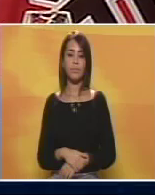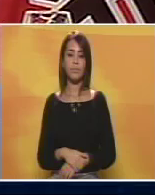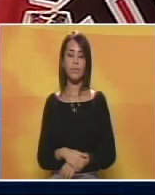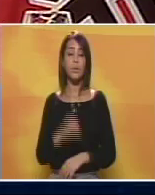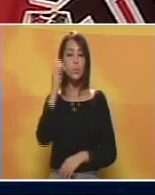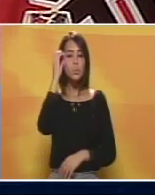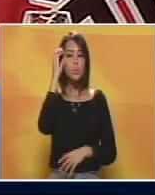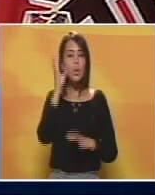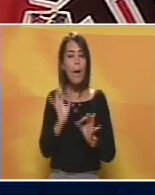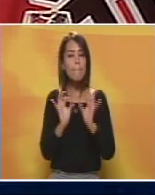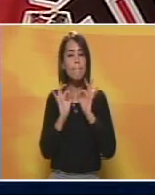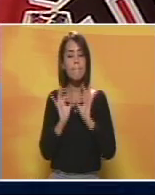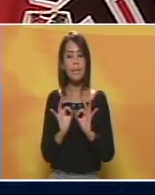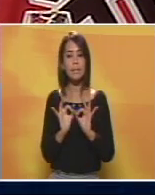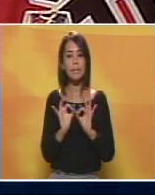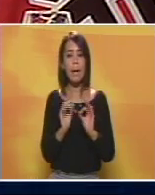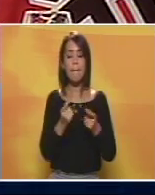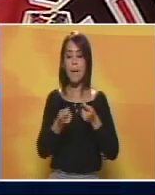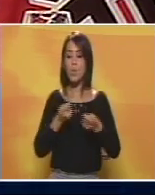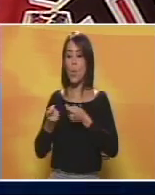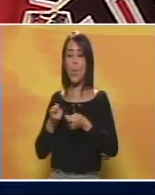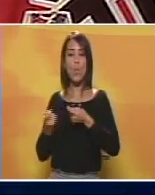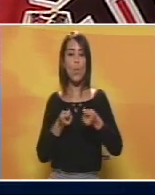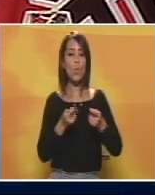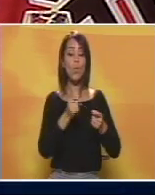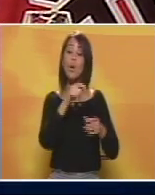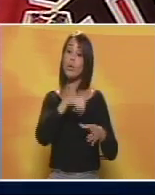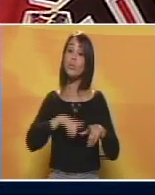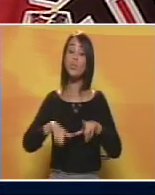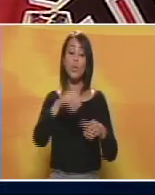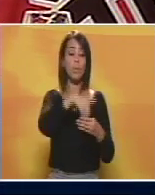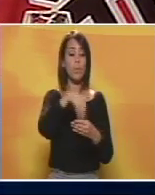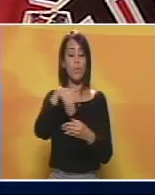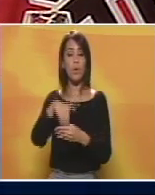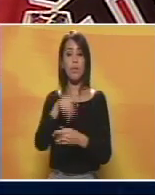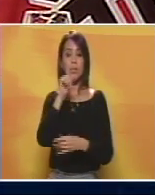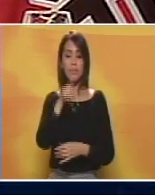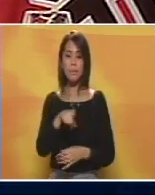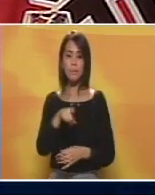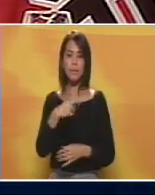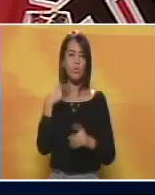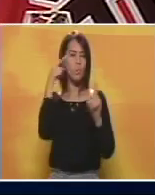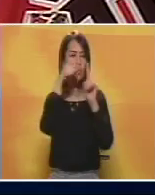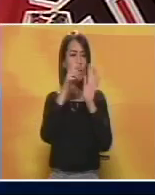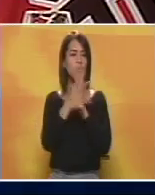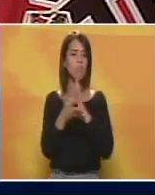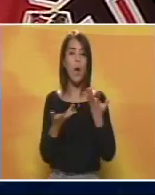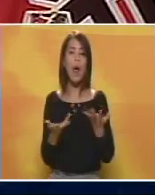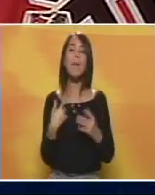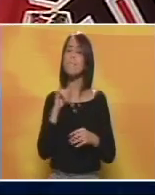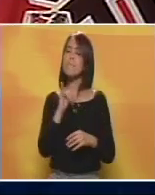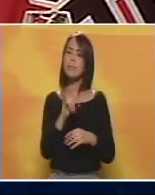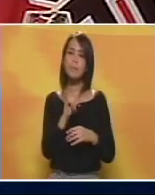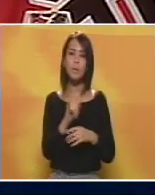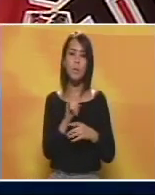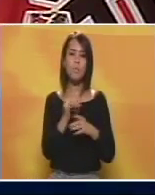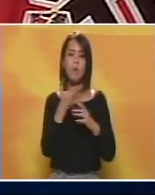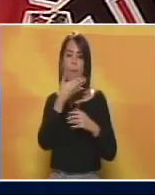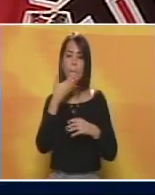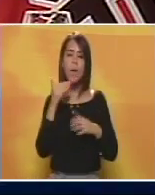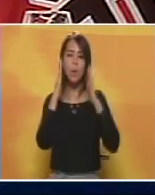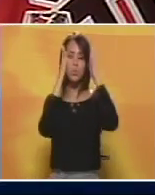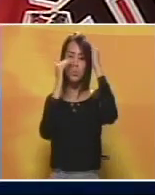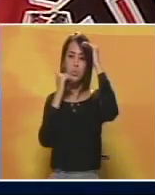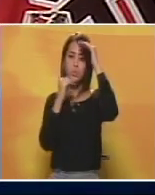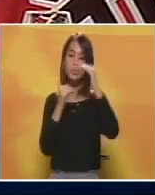una capacitación especial para los coordinadores de centro de votación con el mismo objetivo, la mejor atención para